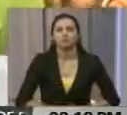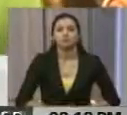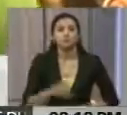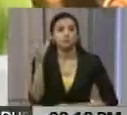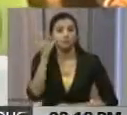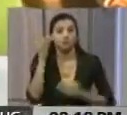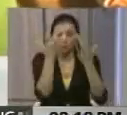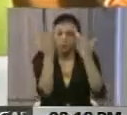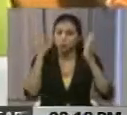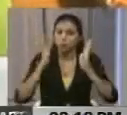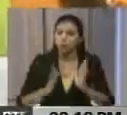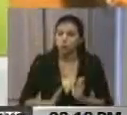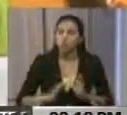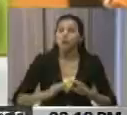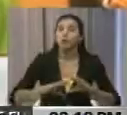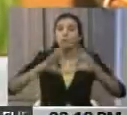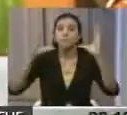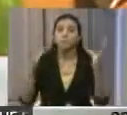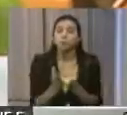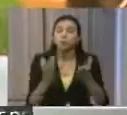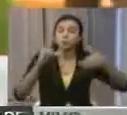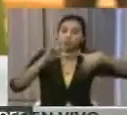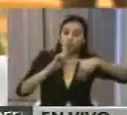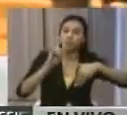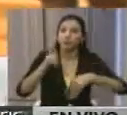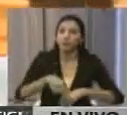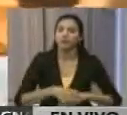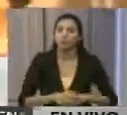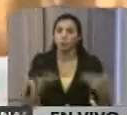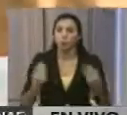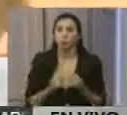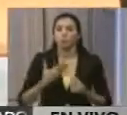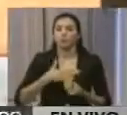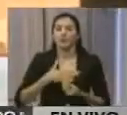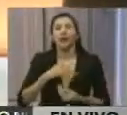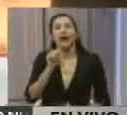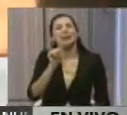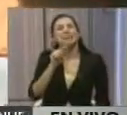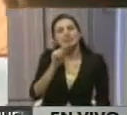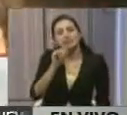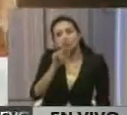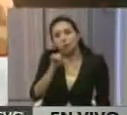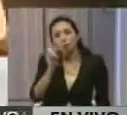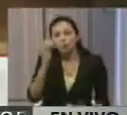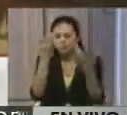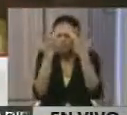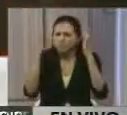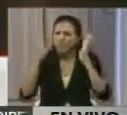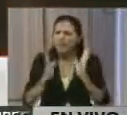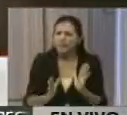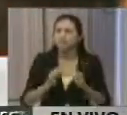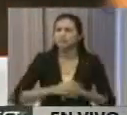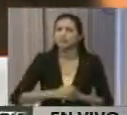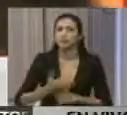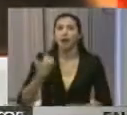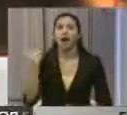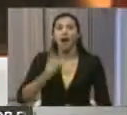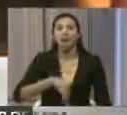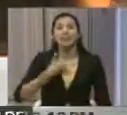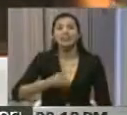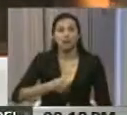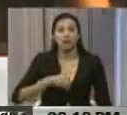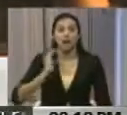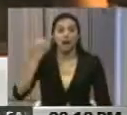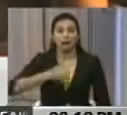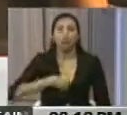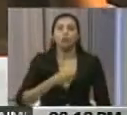grandes intelectuales, no solo de América Latina, sino del mundo entero. A mi lado se encuentra Atilio Borón, gran intelectual de Argentina, para que nos comente un poco